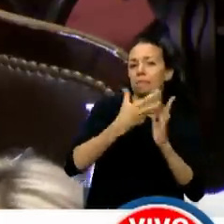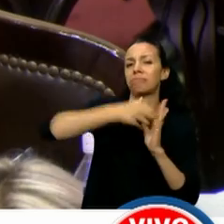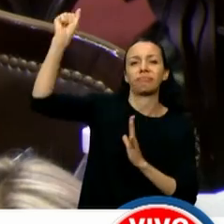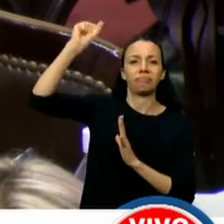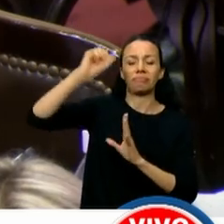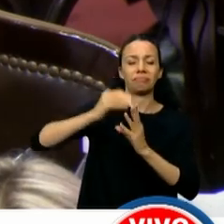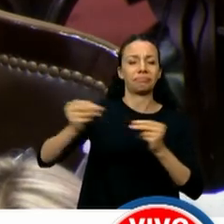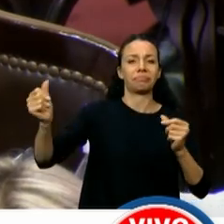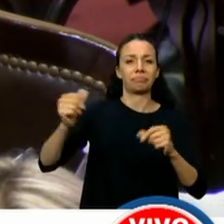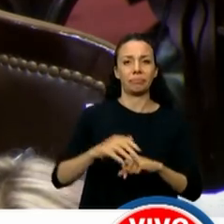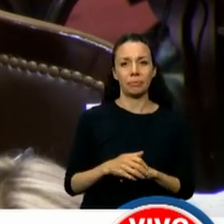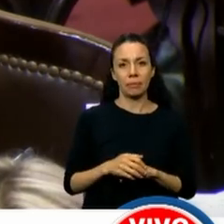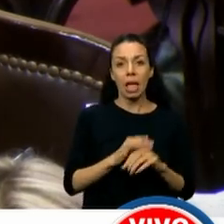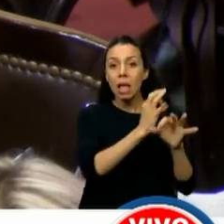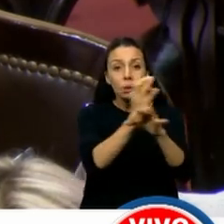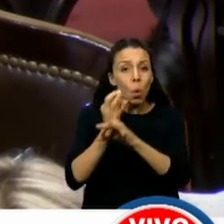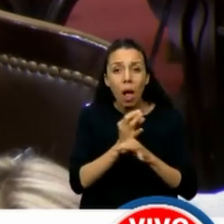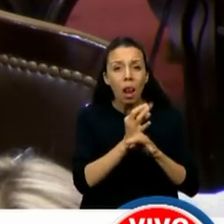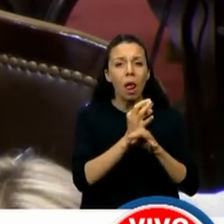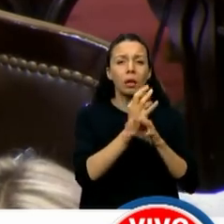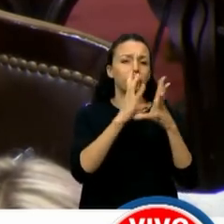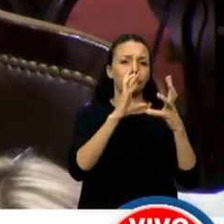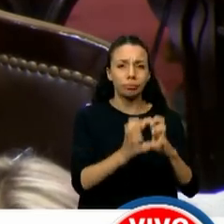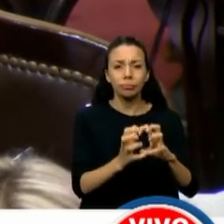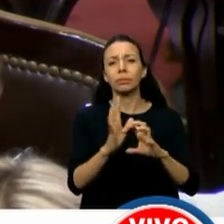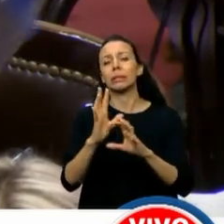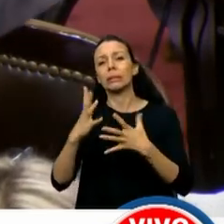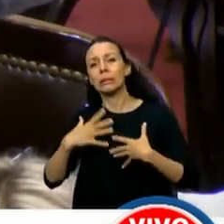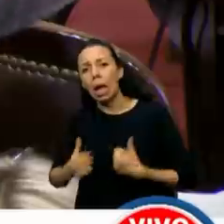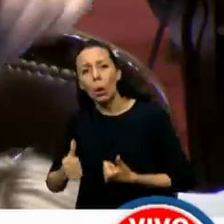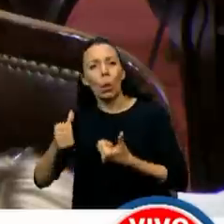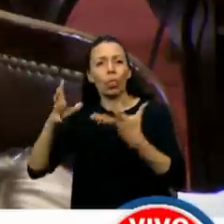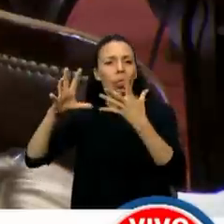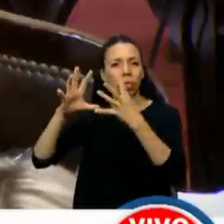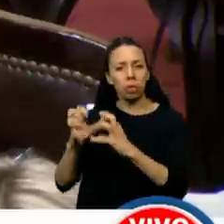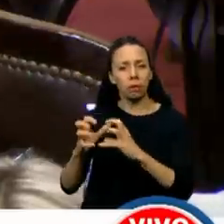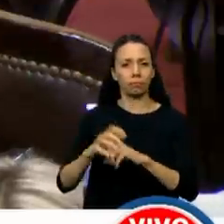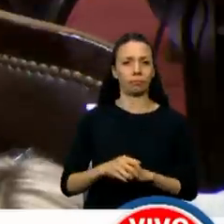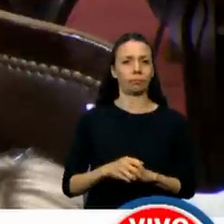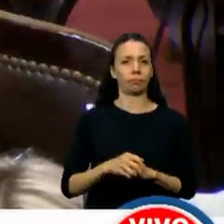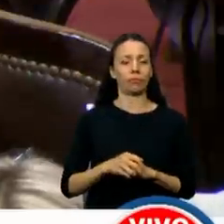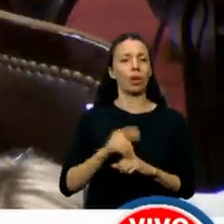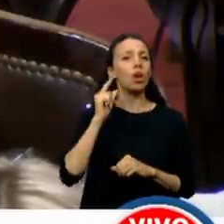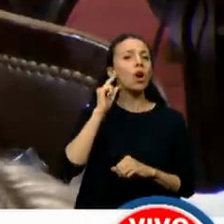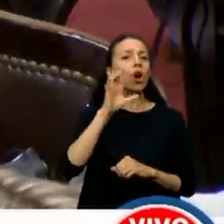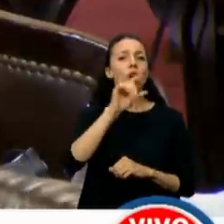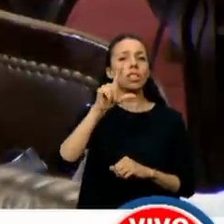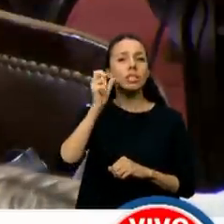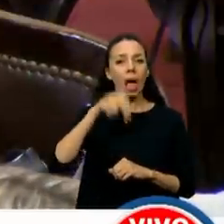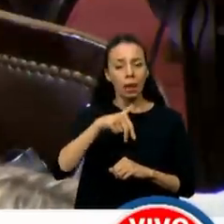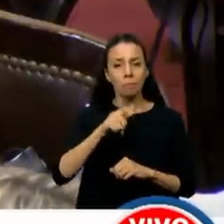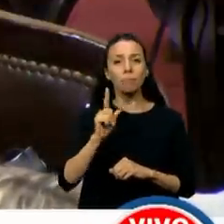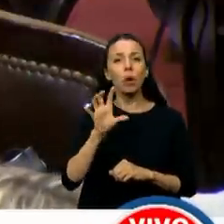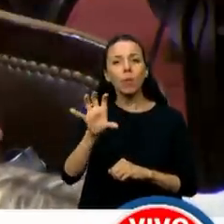las escuelas destruidas la salud destruida el compañero bojan tuvo en la provincia de buenos